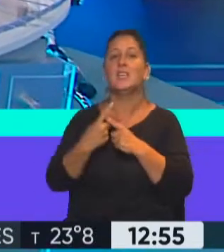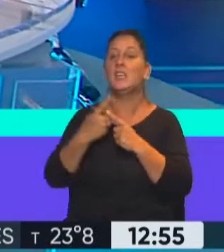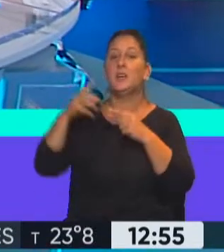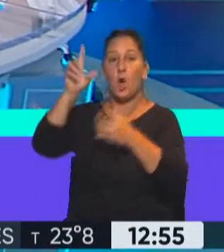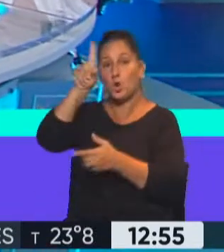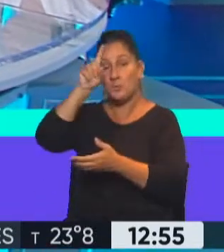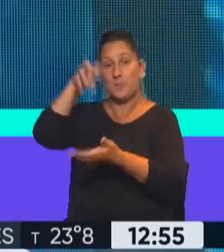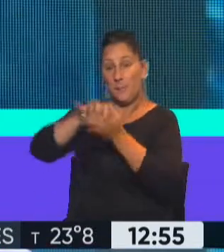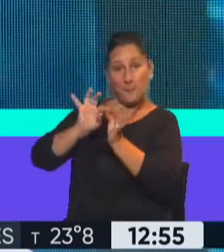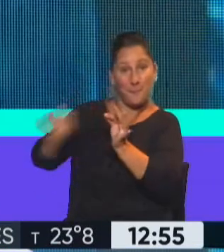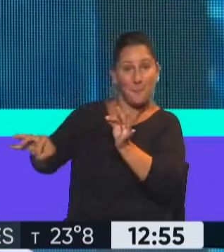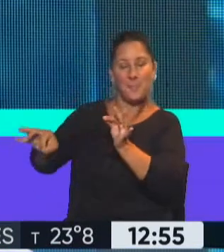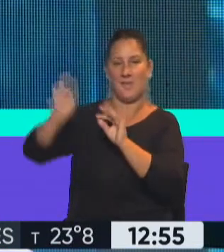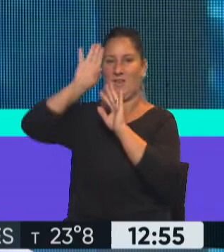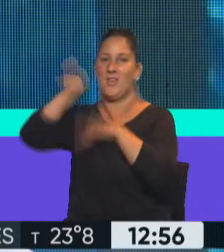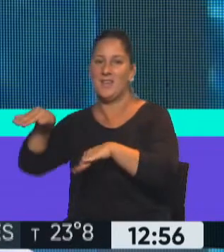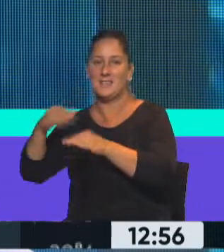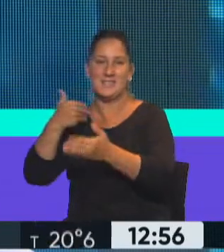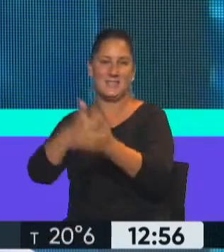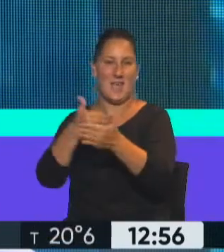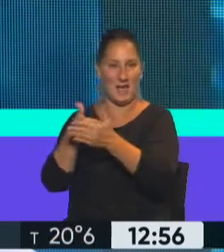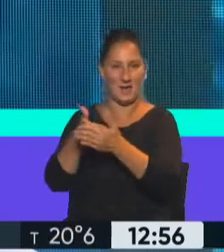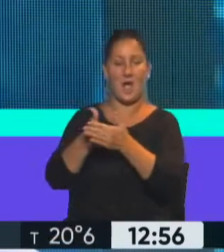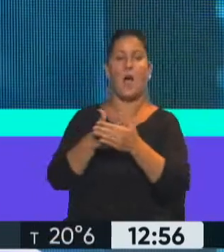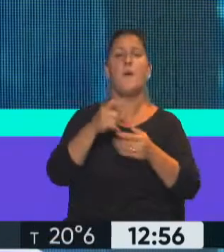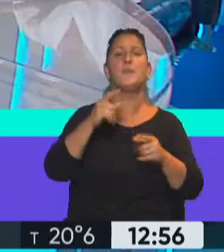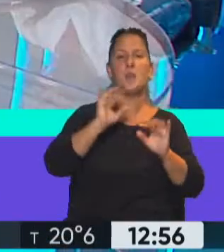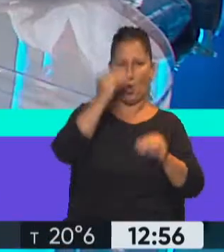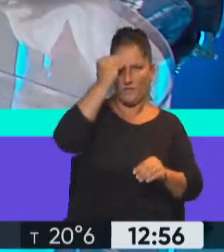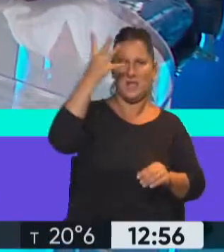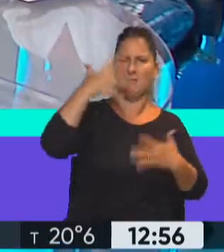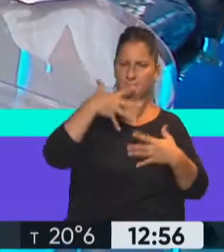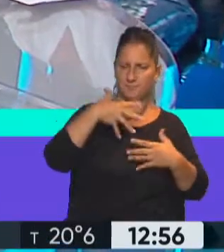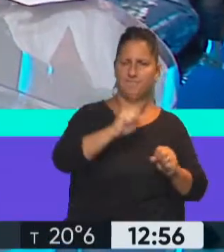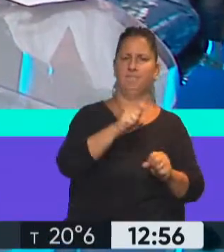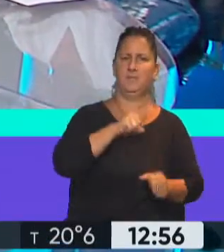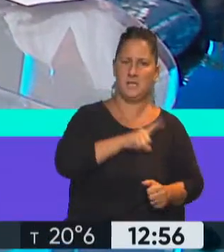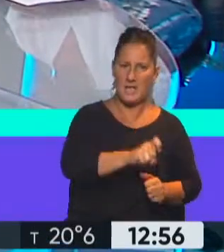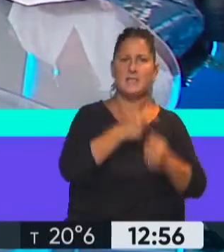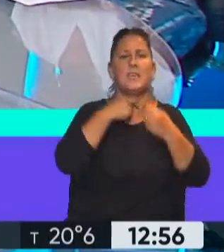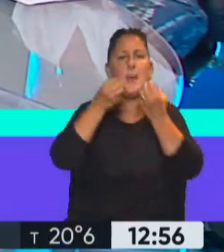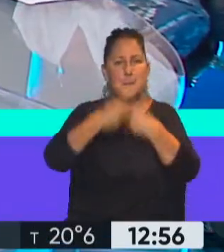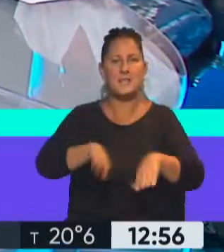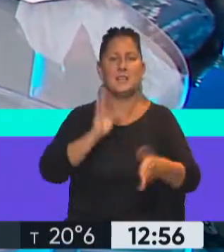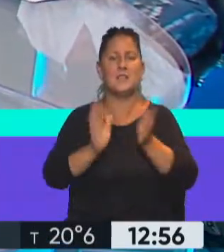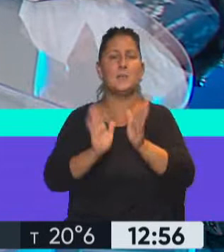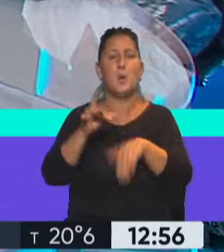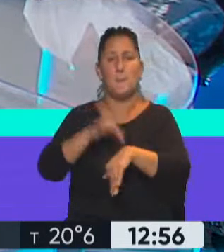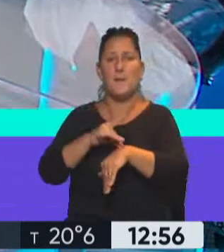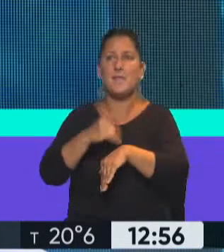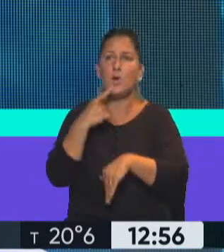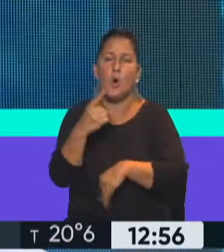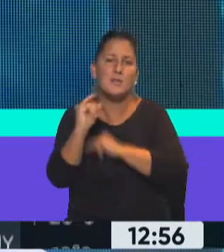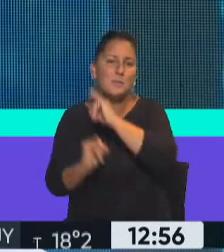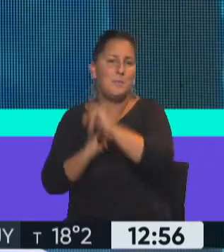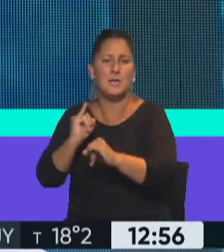decía y en lo que hablábamos porque muchas veces llegan al diagnóstico quieren empezar al tratamiento y el médico le dice bueno pero mira